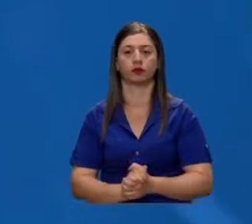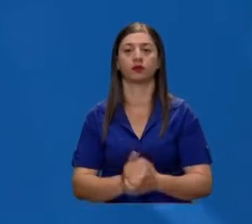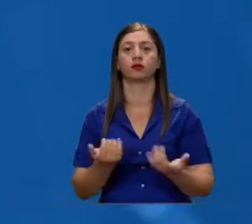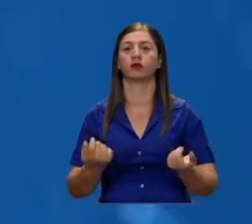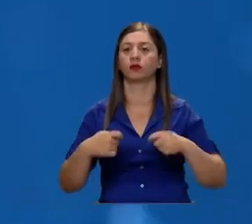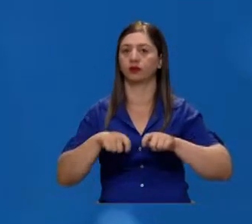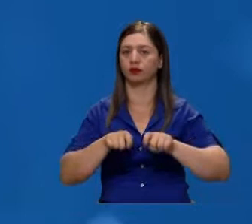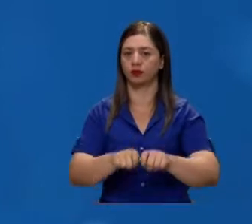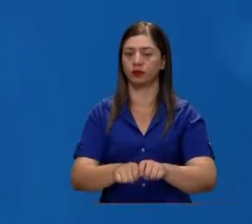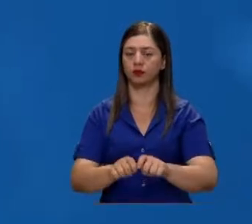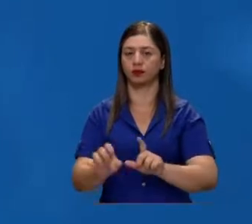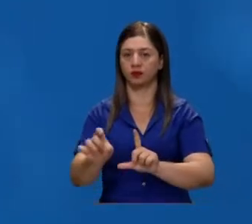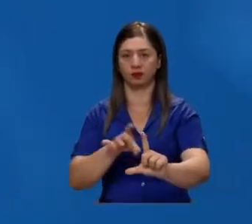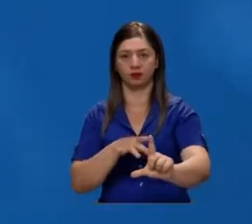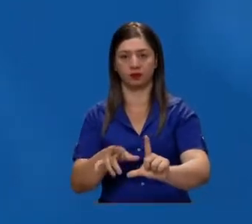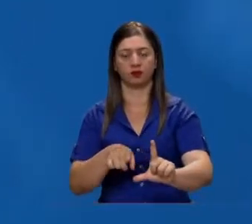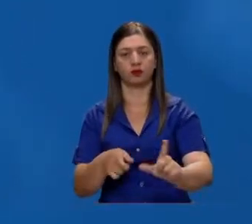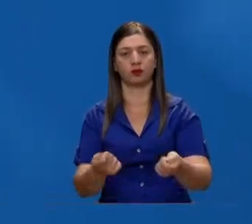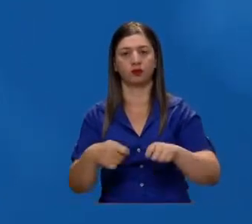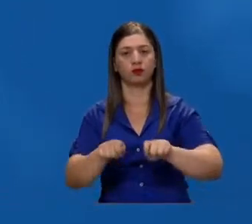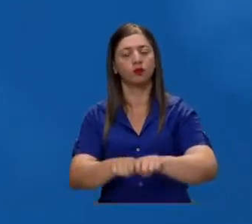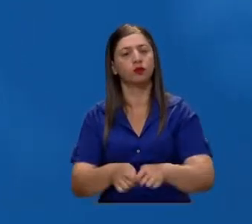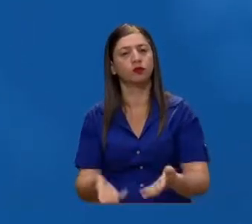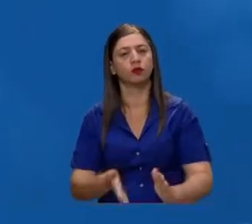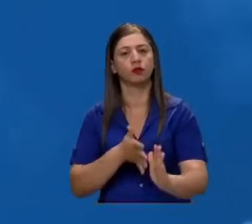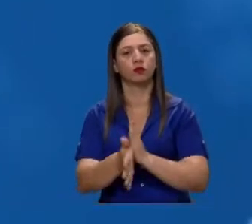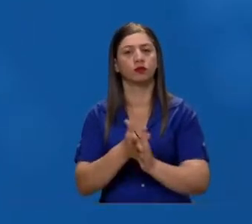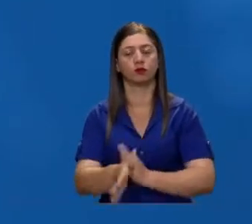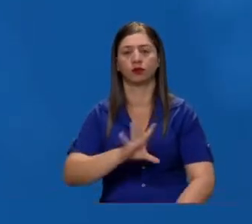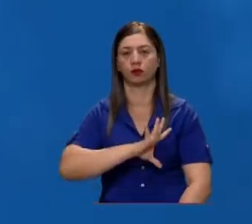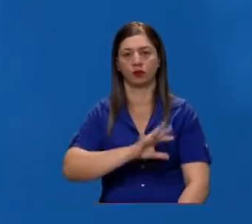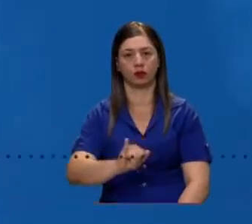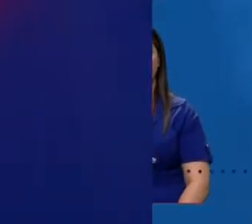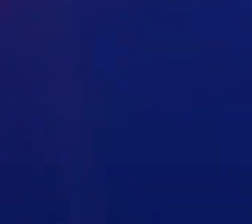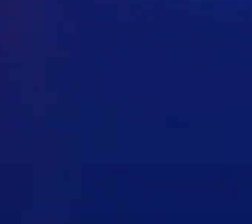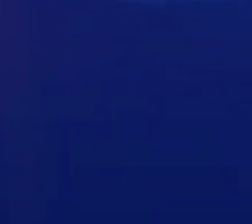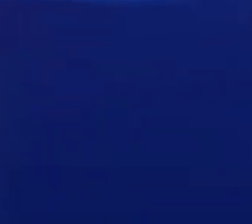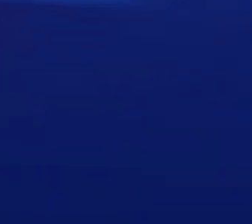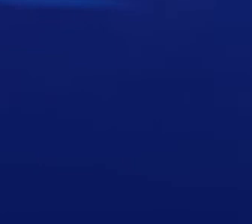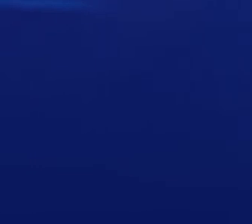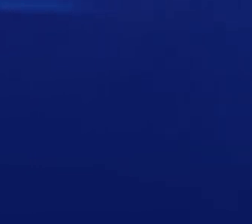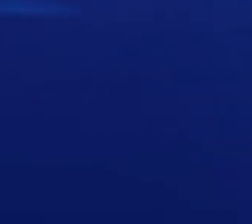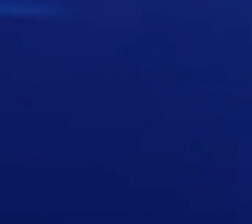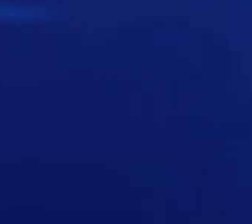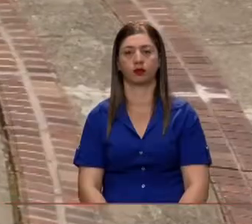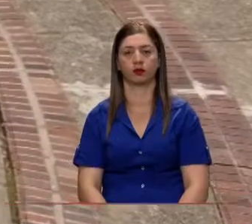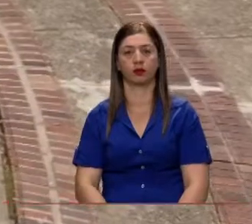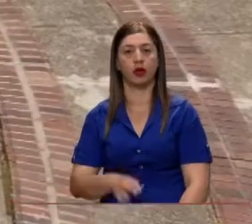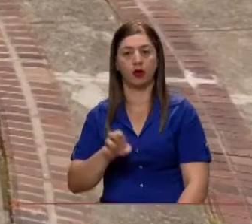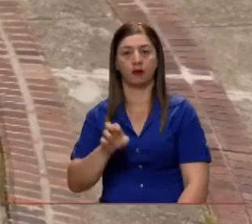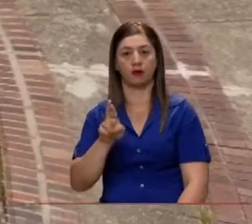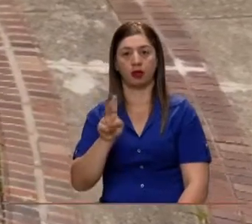vamos a cerrar nuestra emisión digital con información referente a la capital del Valle del Cauca, porque la Personería Distrital abrió